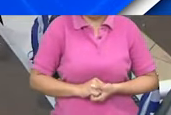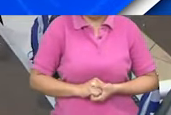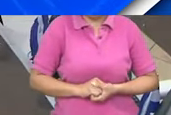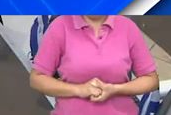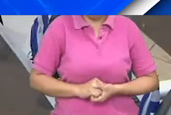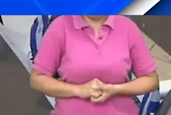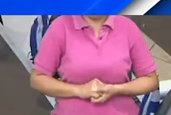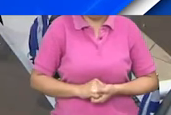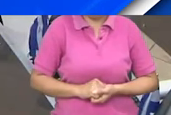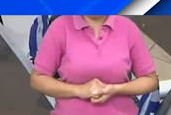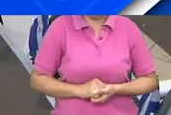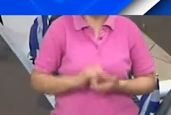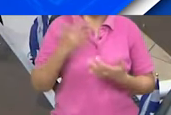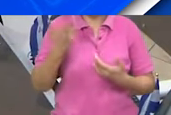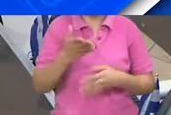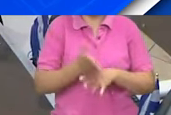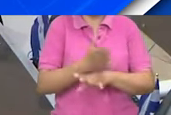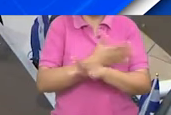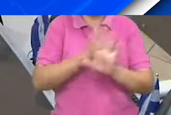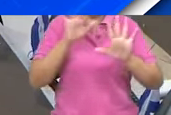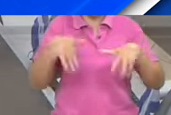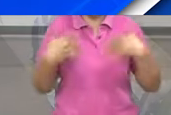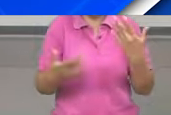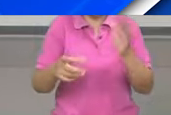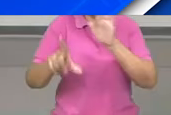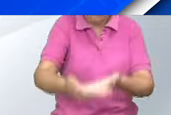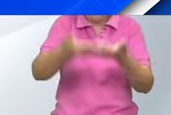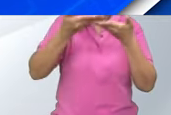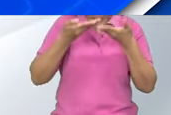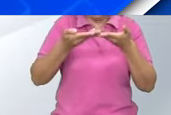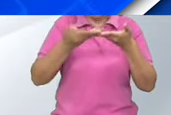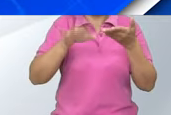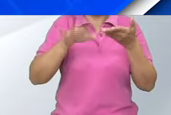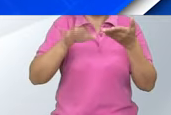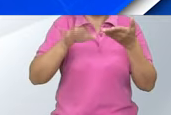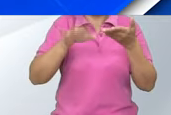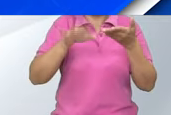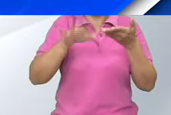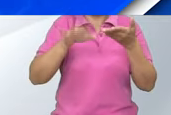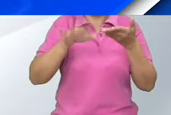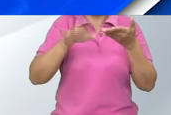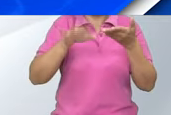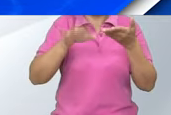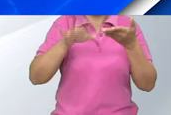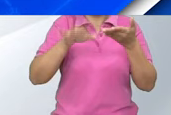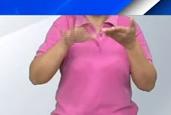16.763 declaraciones de probidad de servidores, de las cuales